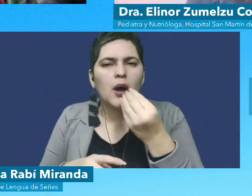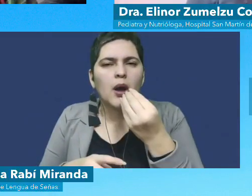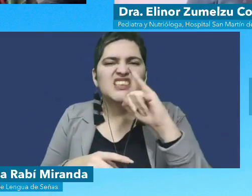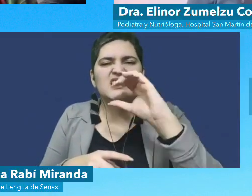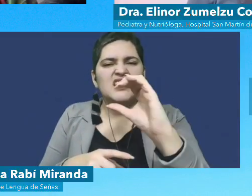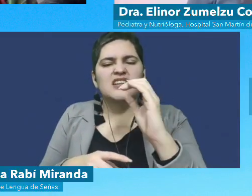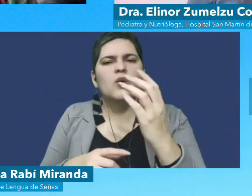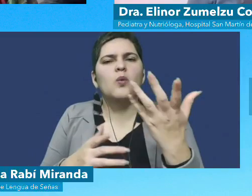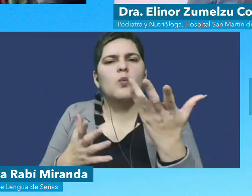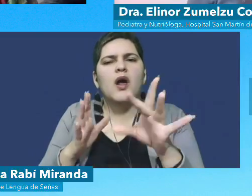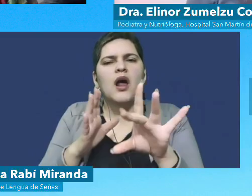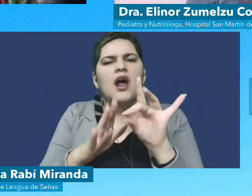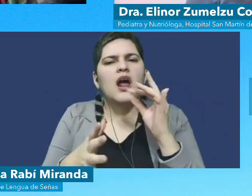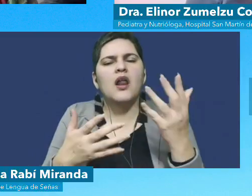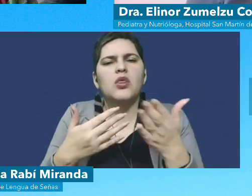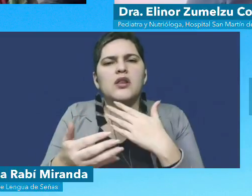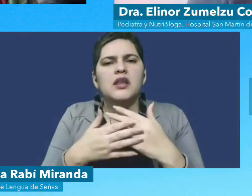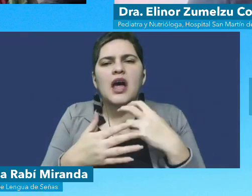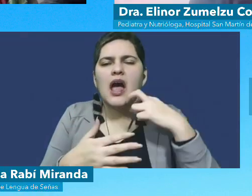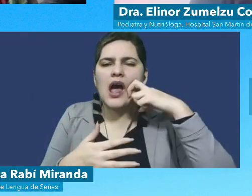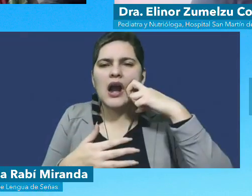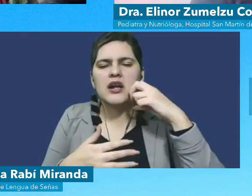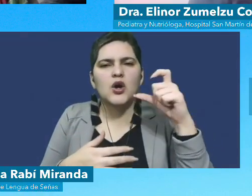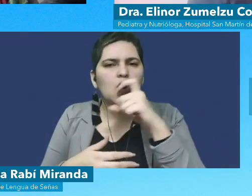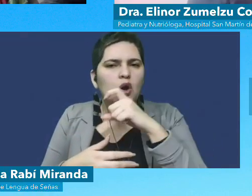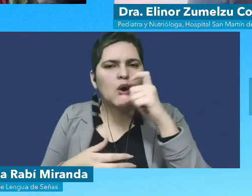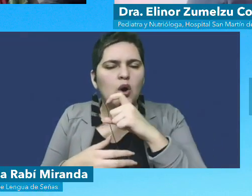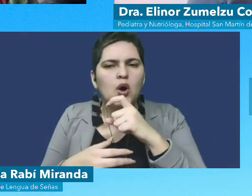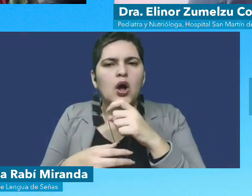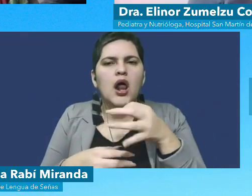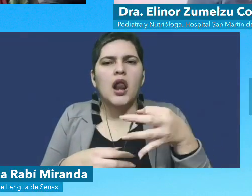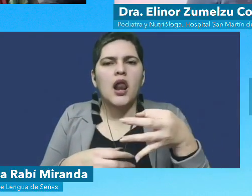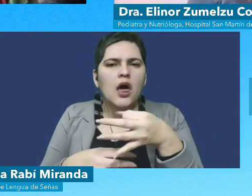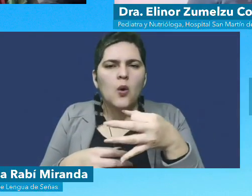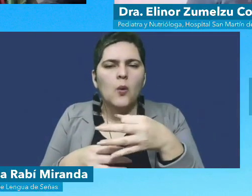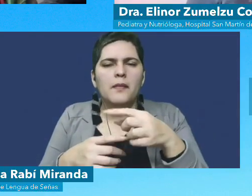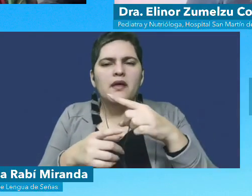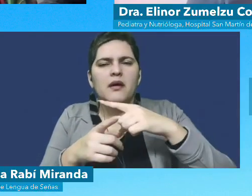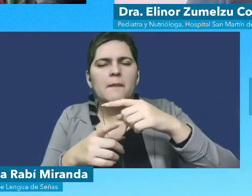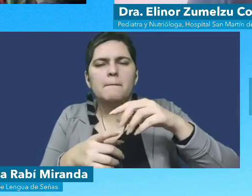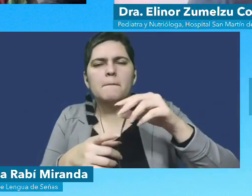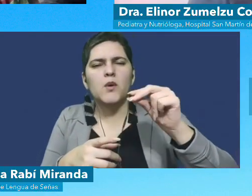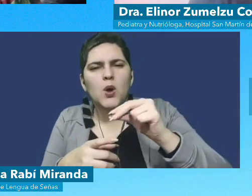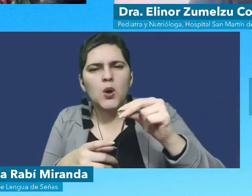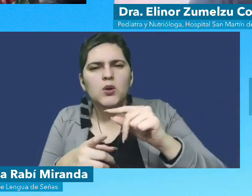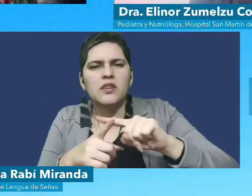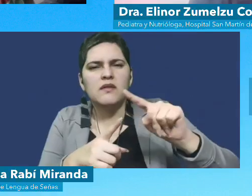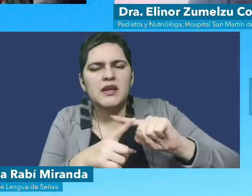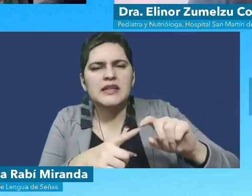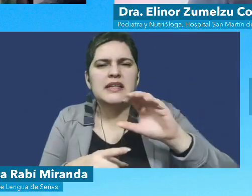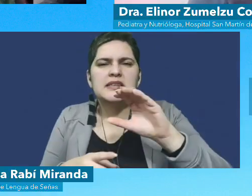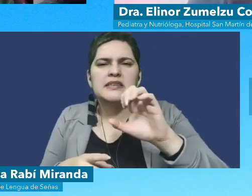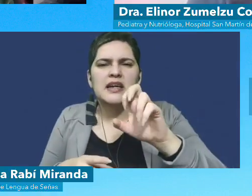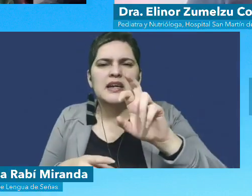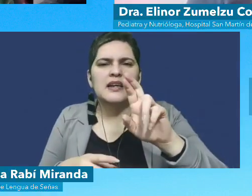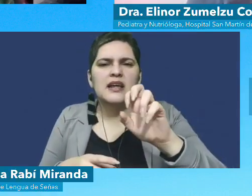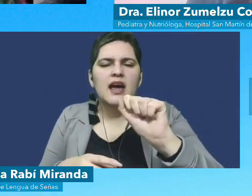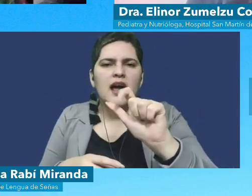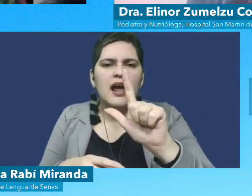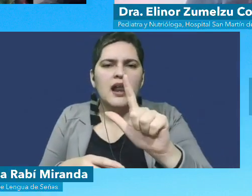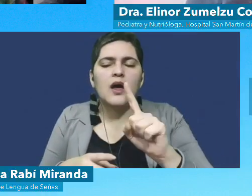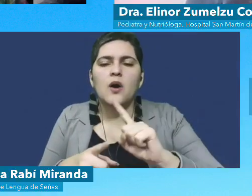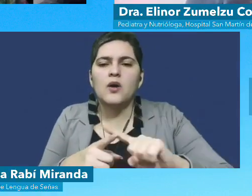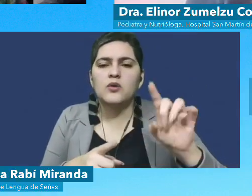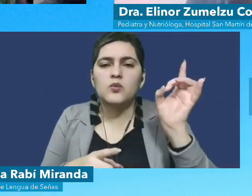zinc, carnes rojas, fundamentalmente legumbres y cereales enriquecidos. Perfecto. Y para culminar, nos